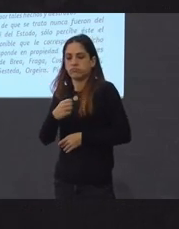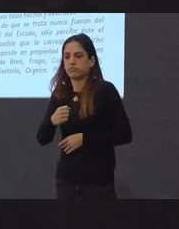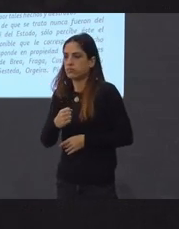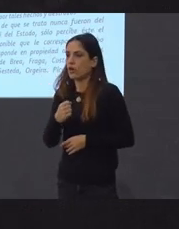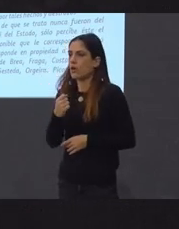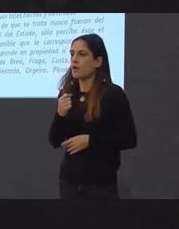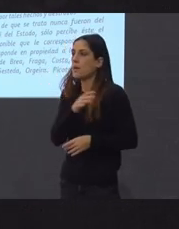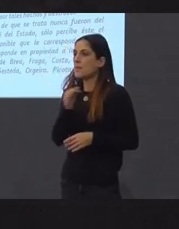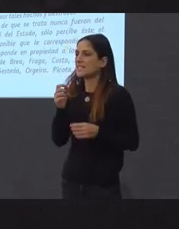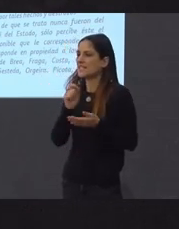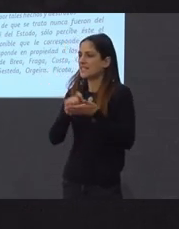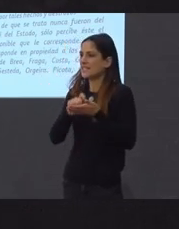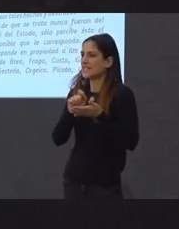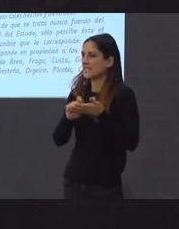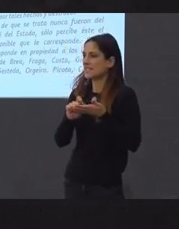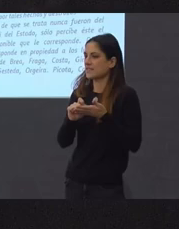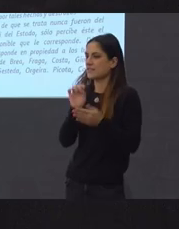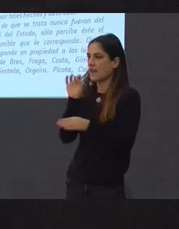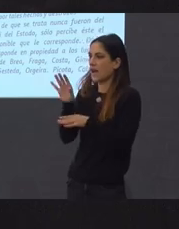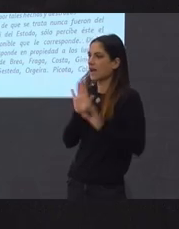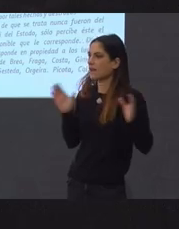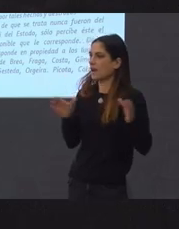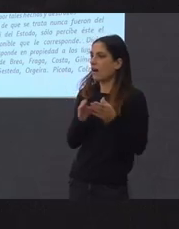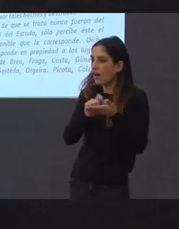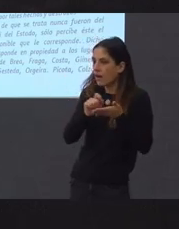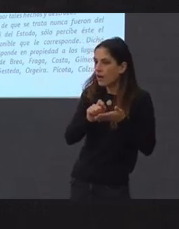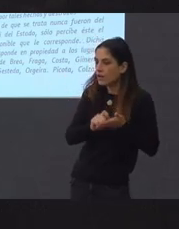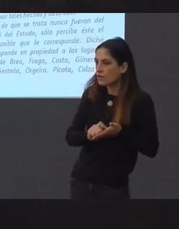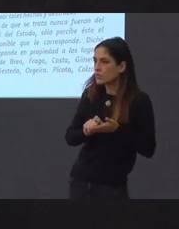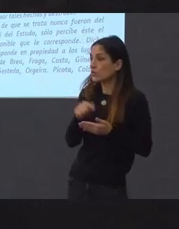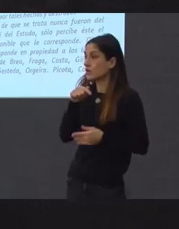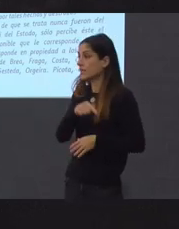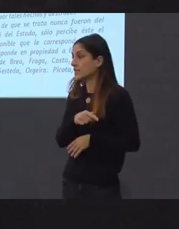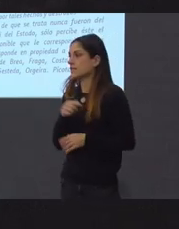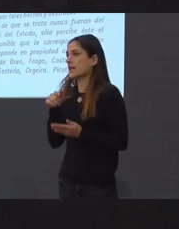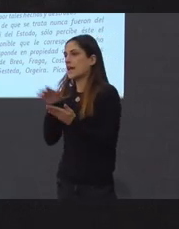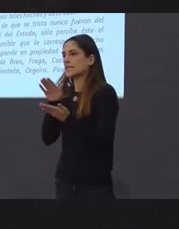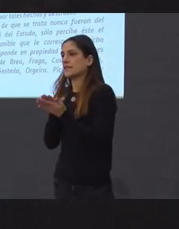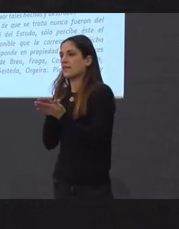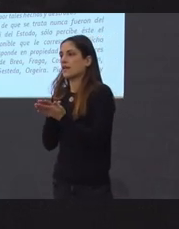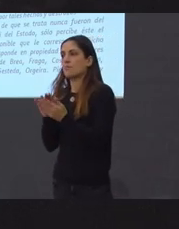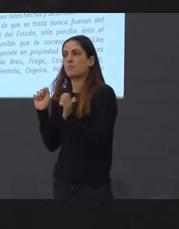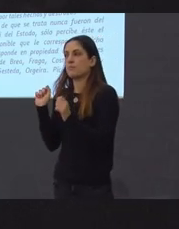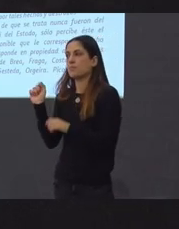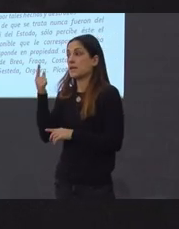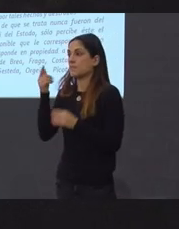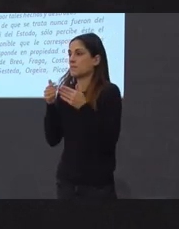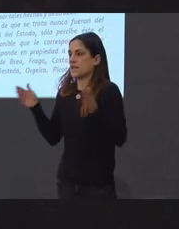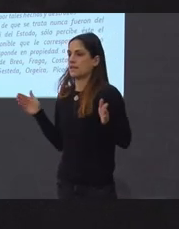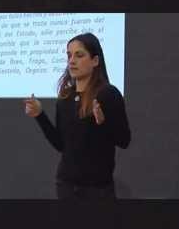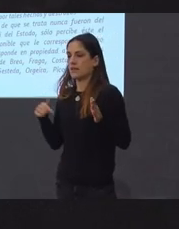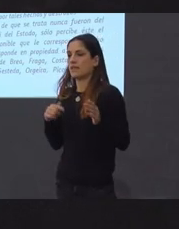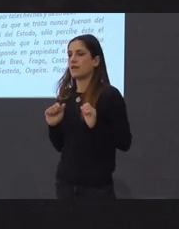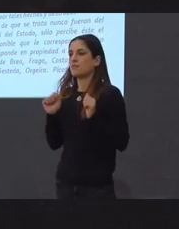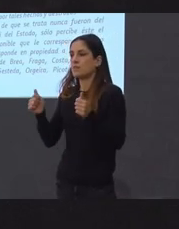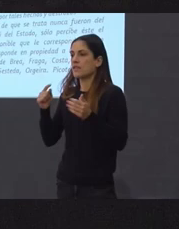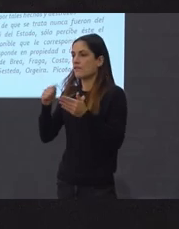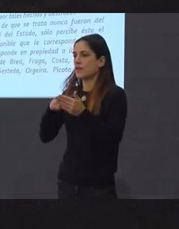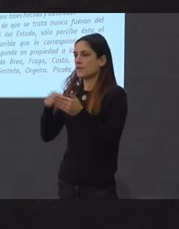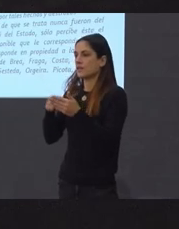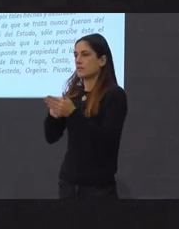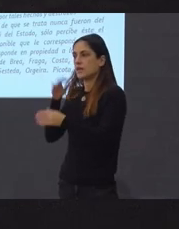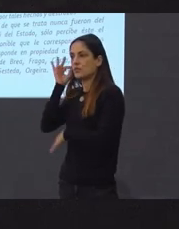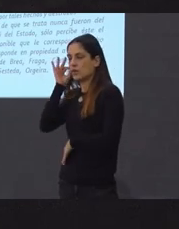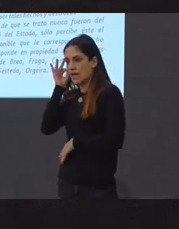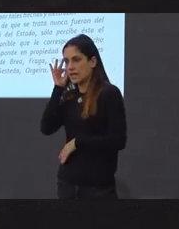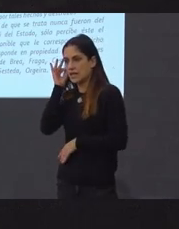común. É outra cousa adicional do que dicía antes Andrea. Estas instancias por primeira vez van a estar firmadas por mulleres. As mulleres empezan a aparecer no espazo